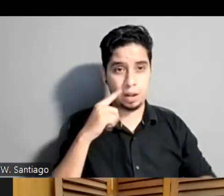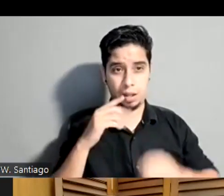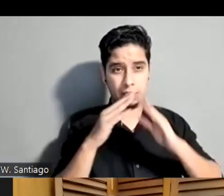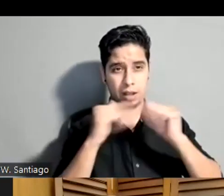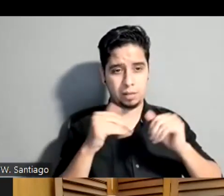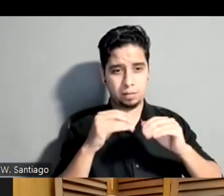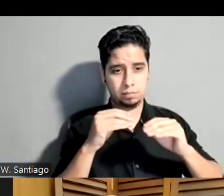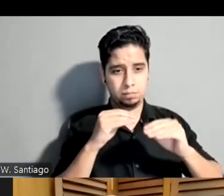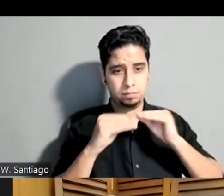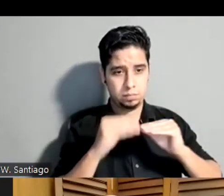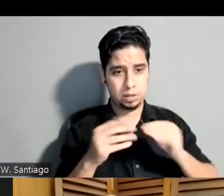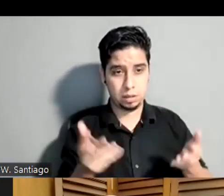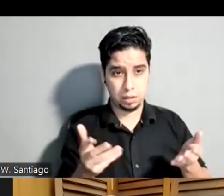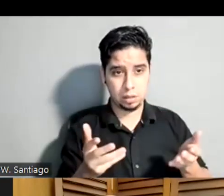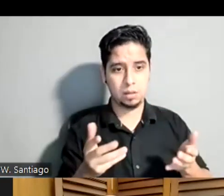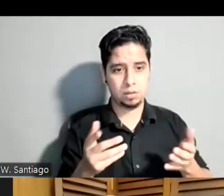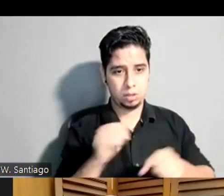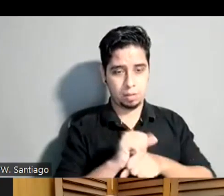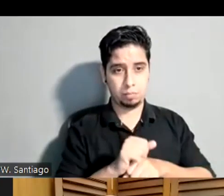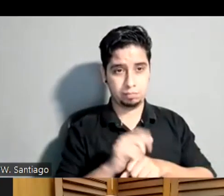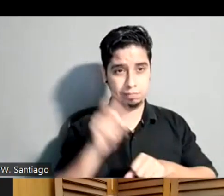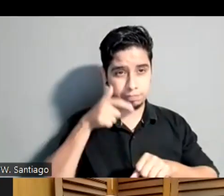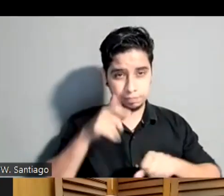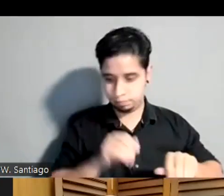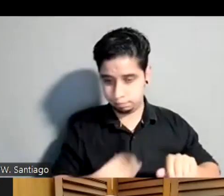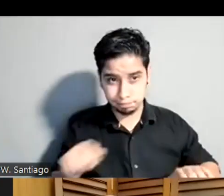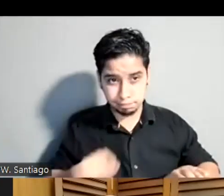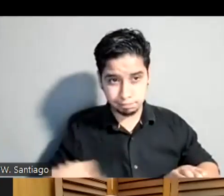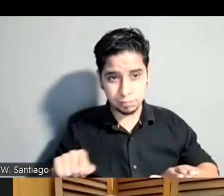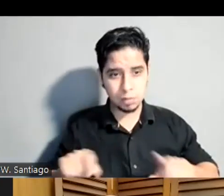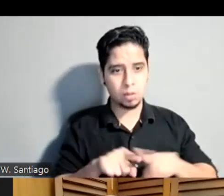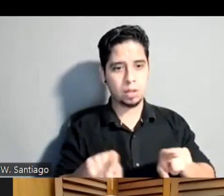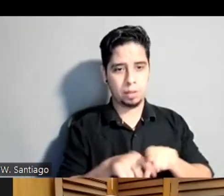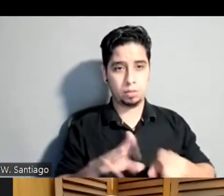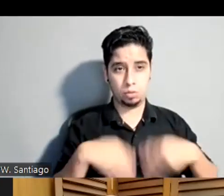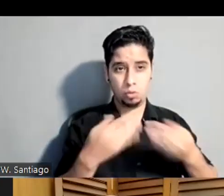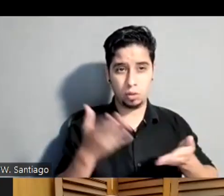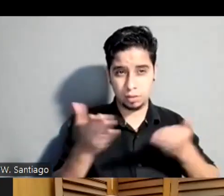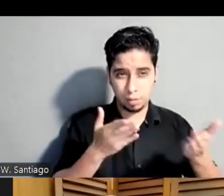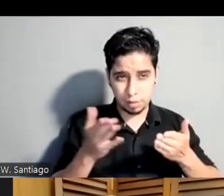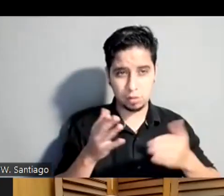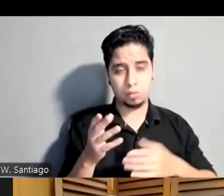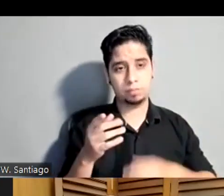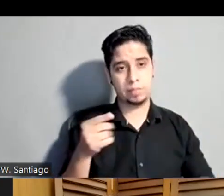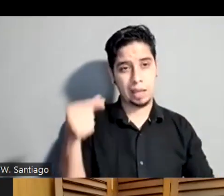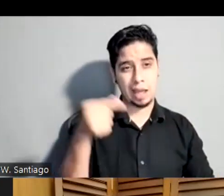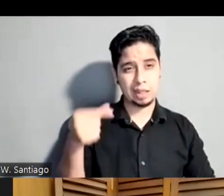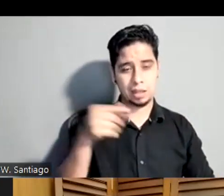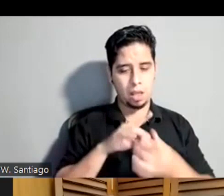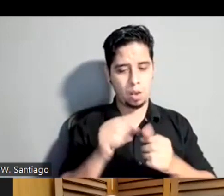voy, estudié recepcionista, pero también, ¿verdad? Brindo los servicios de las garantías de las casas.